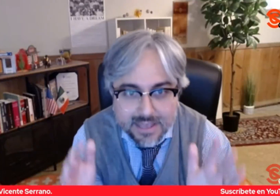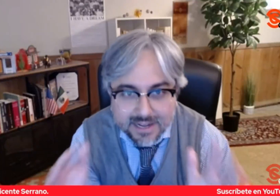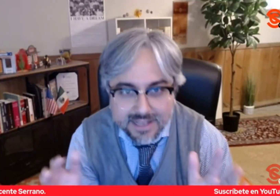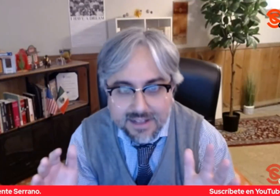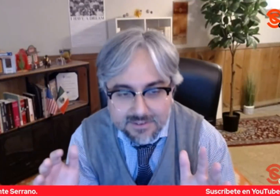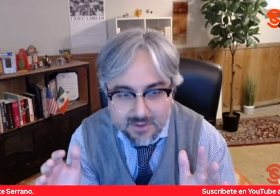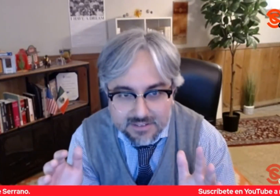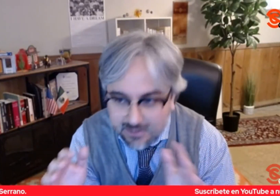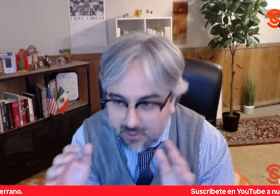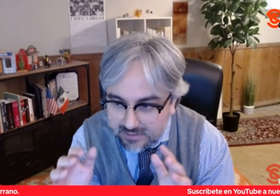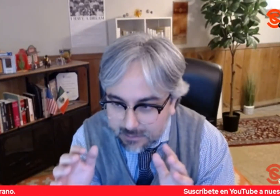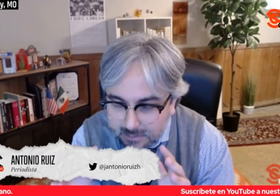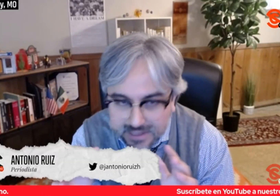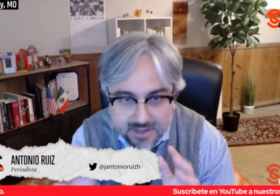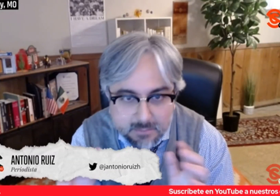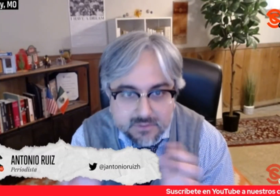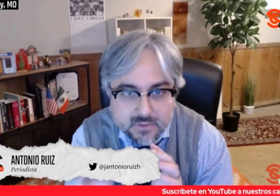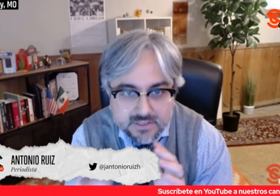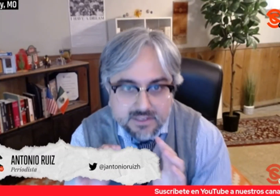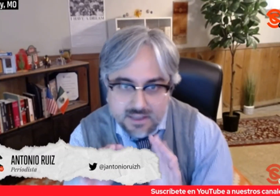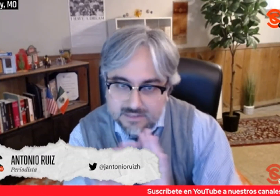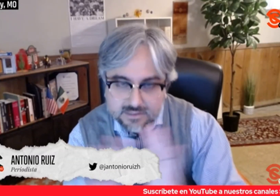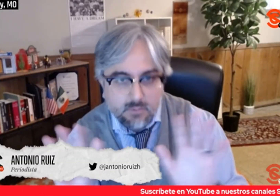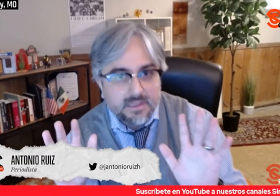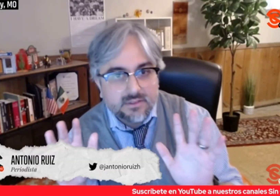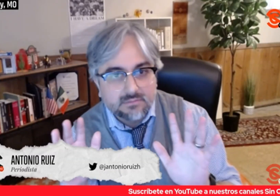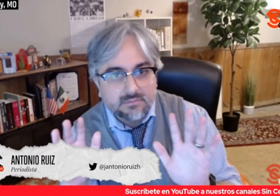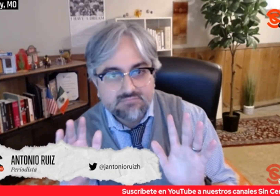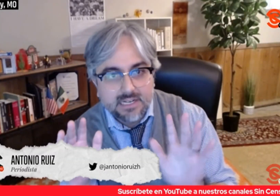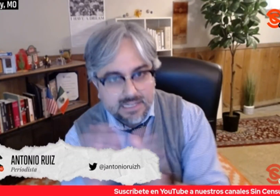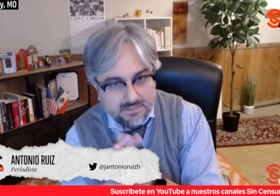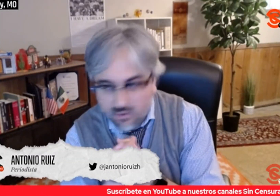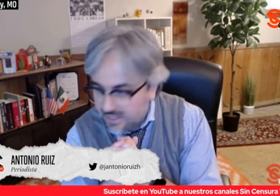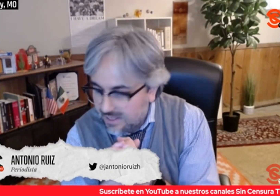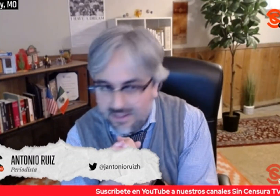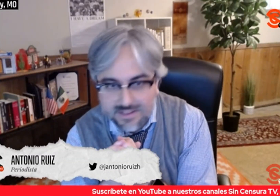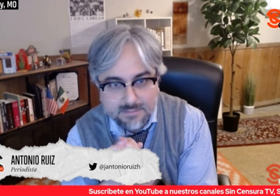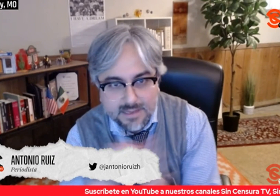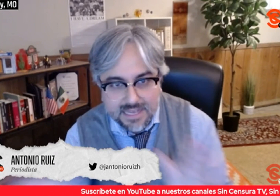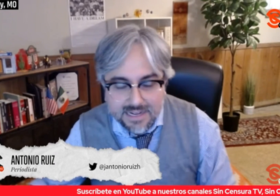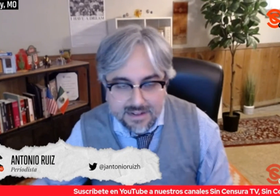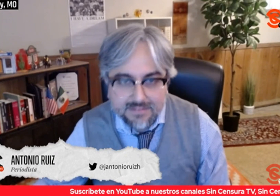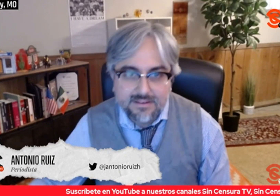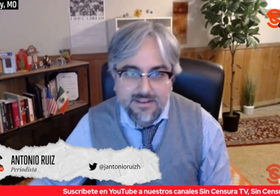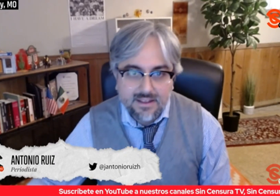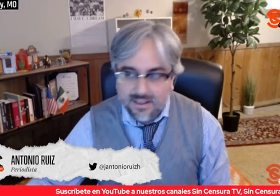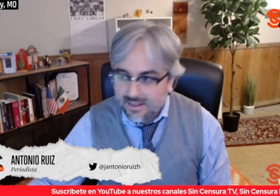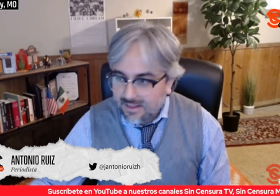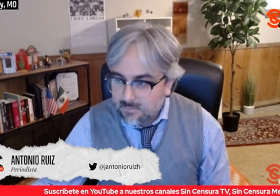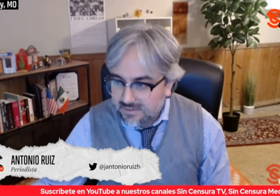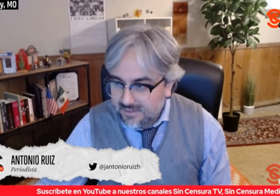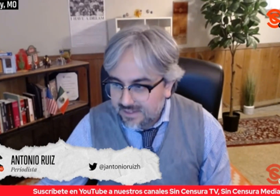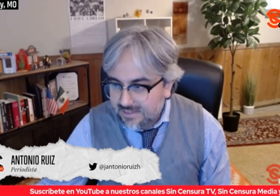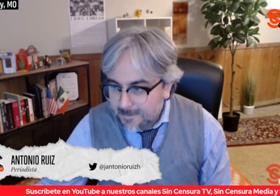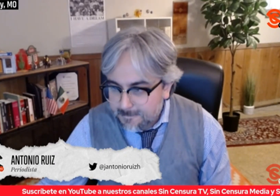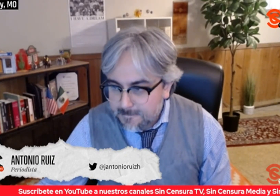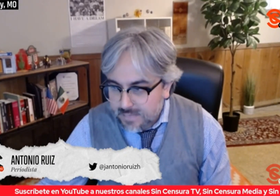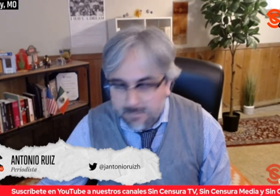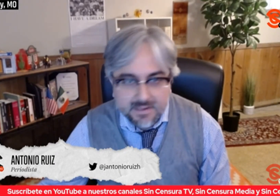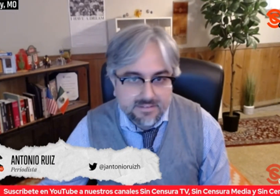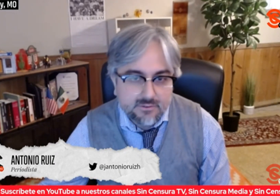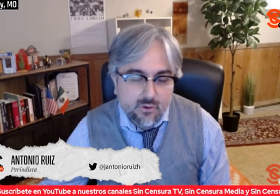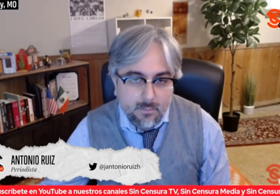que mañanera señoras y señores es la mañanera más fuerte hasta el momento en la historia de las mañaneras el presidente